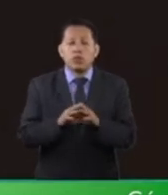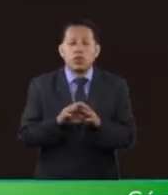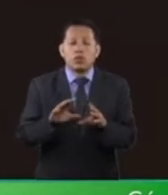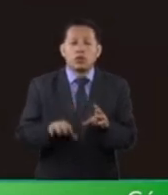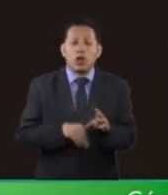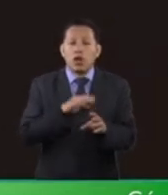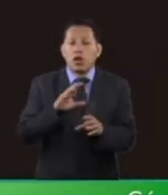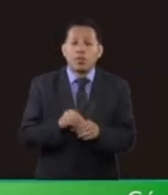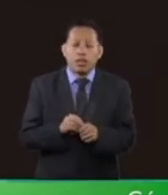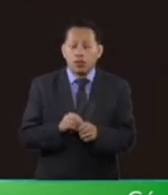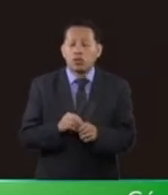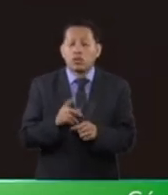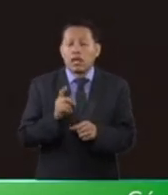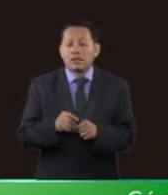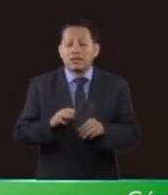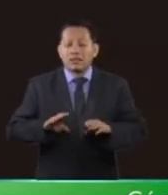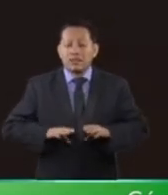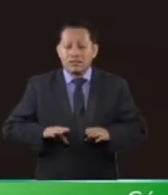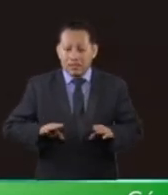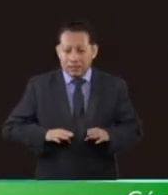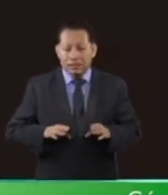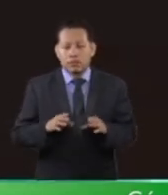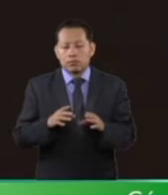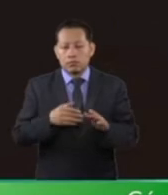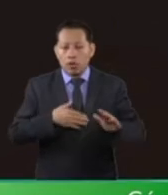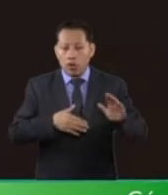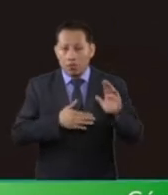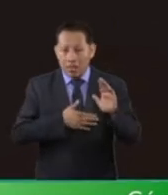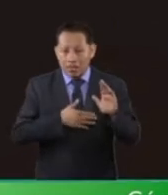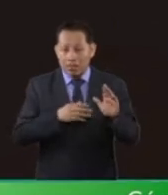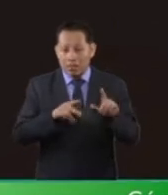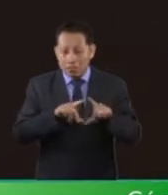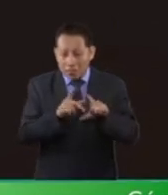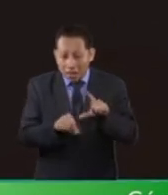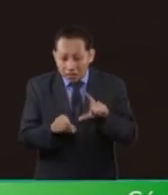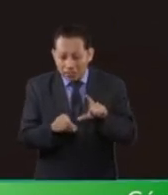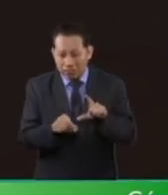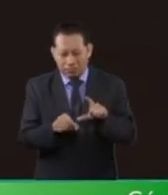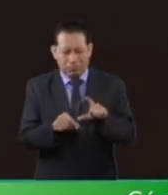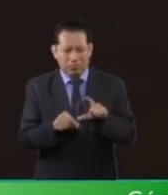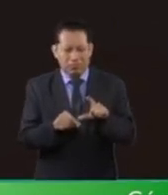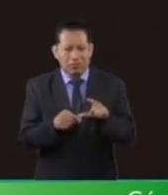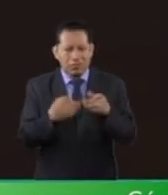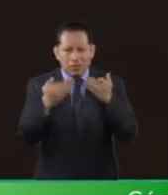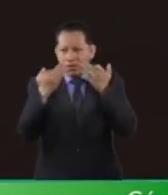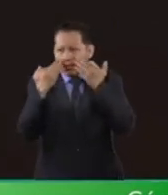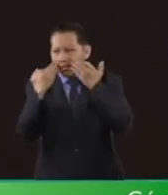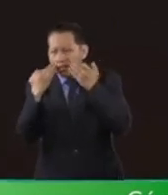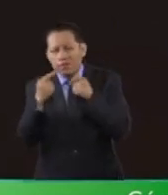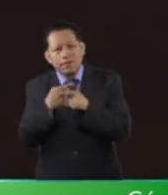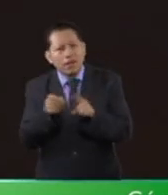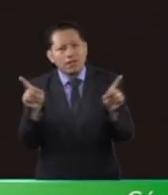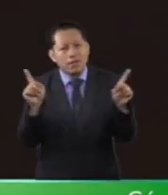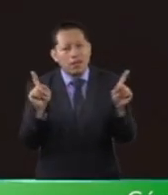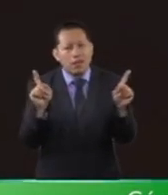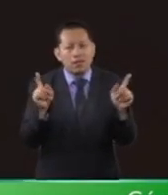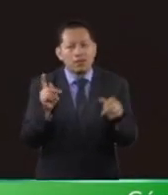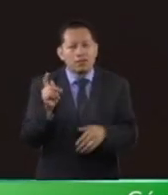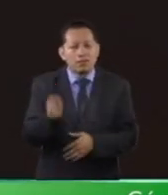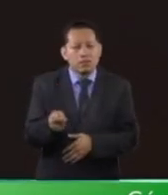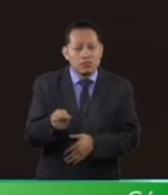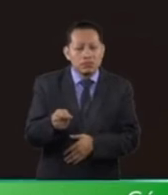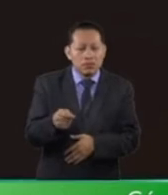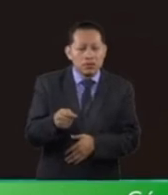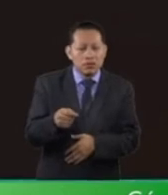completamente distinto al que se prometió, un México diferente al